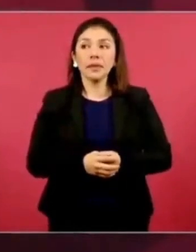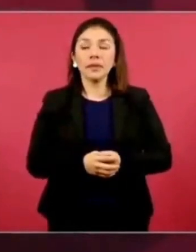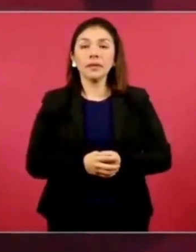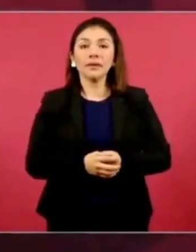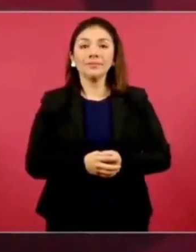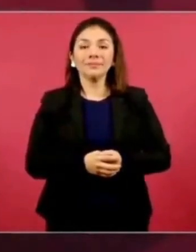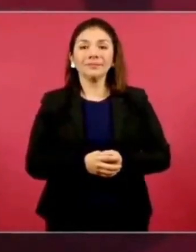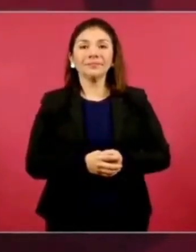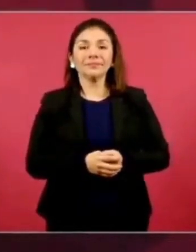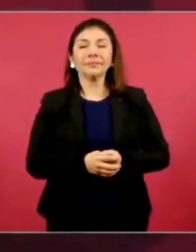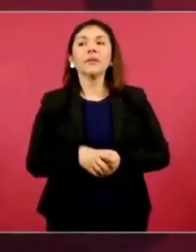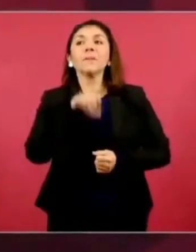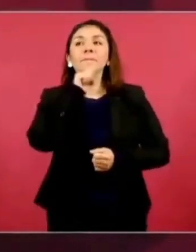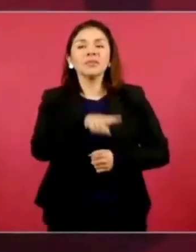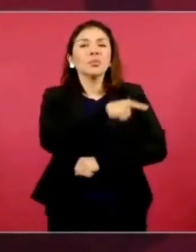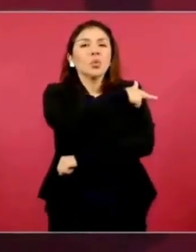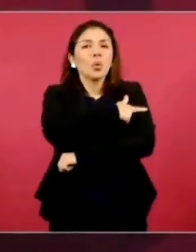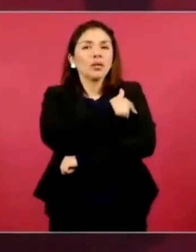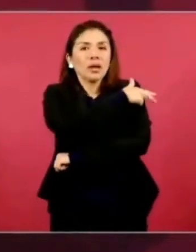de la Guardia Nacional,